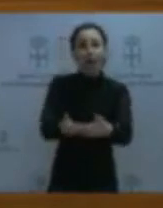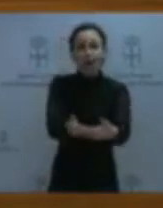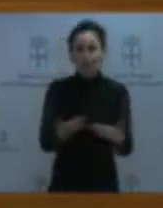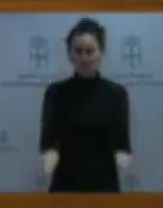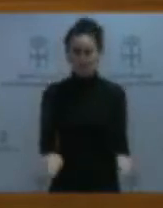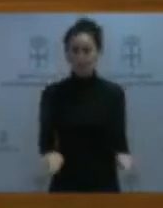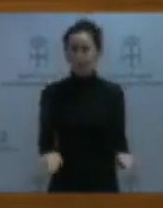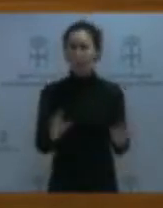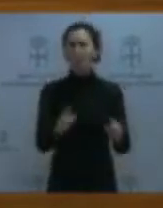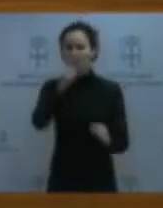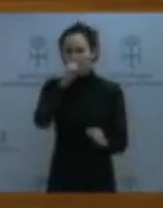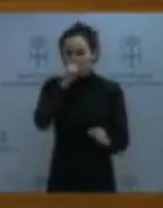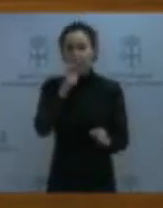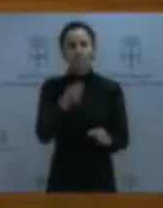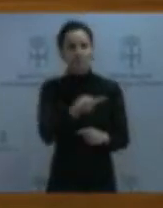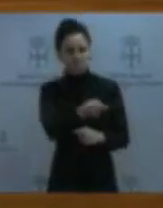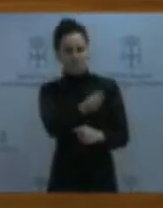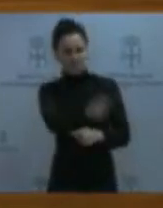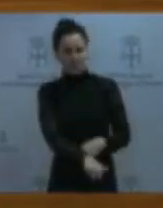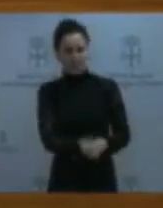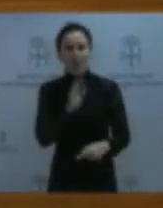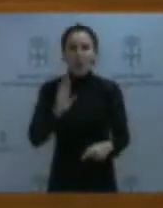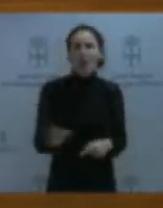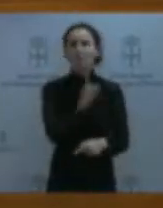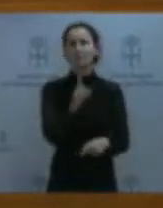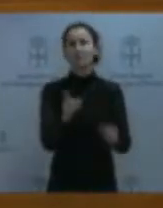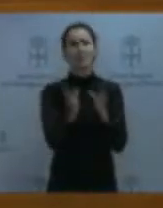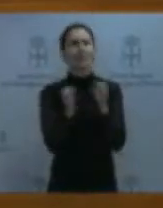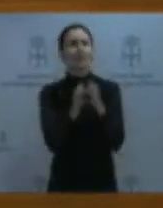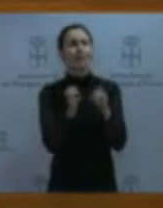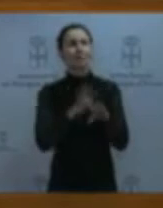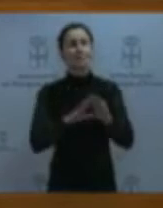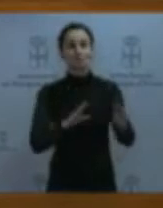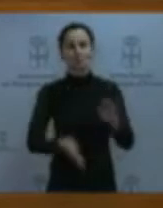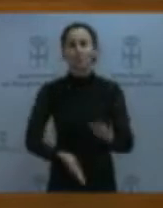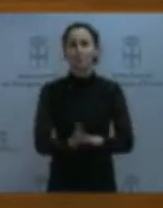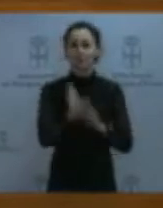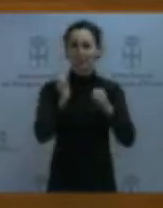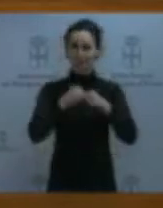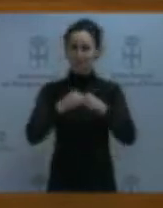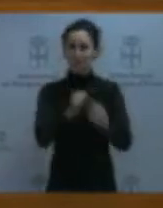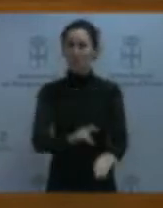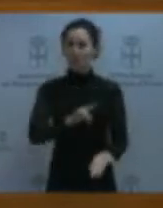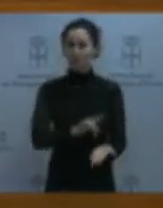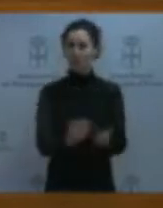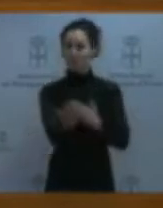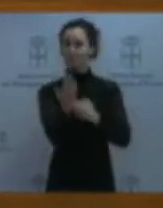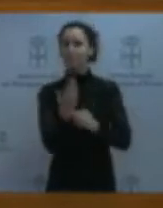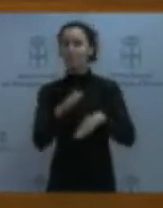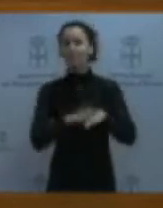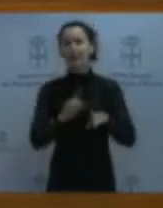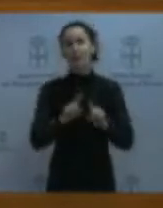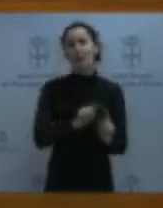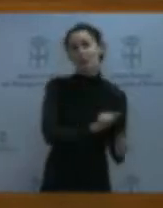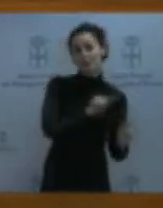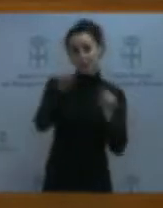le recuerdo que usted tampoco parecía muy entusiasmado porque continuara el carbón cuando planteaban sus políticas de descarbonización.